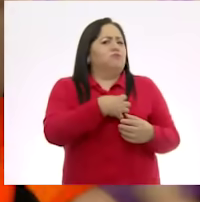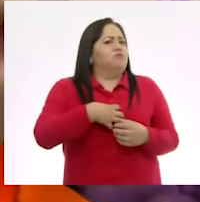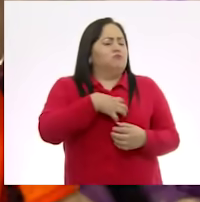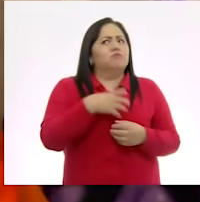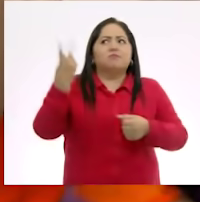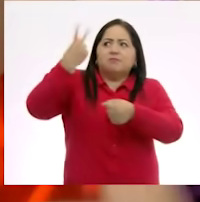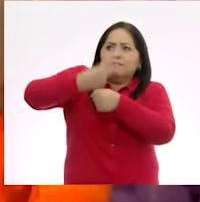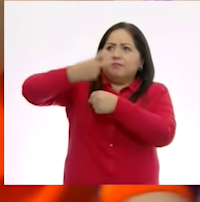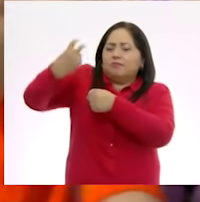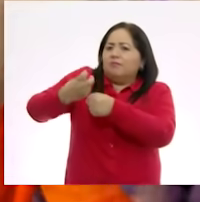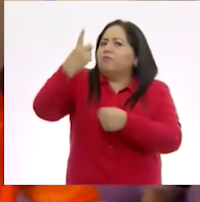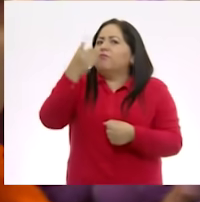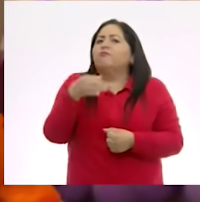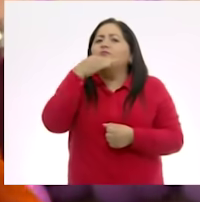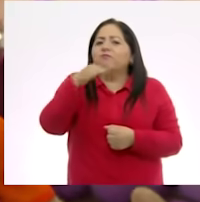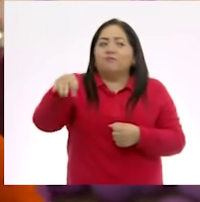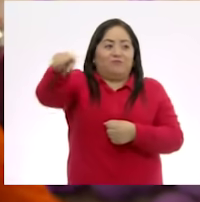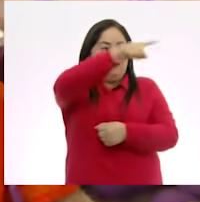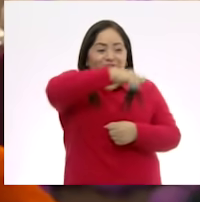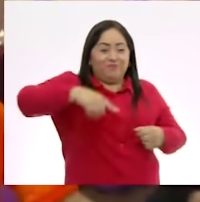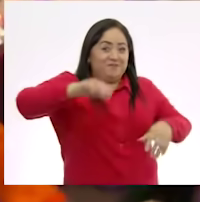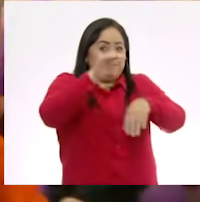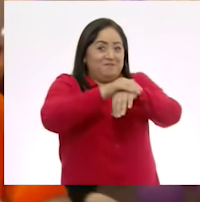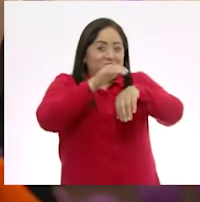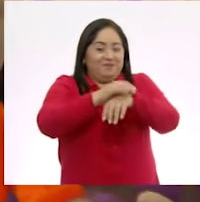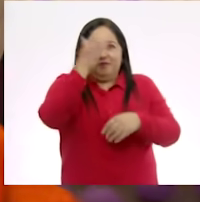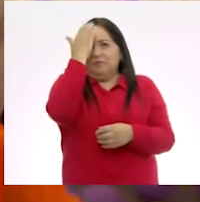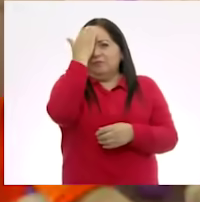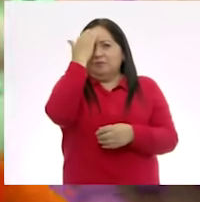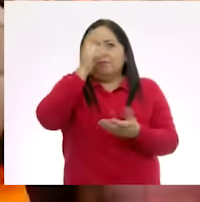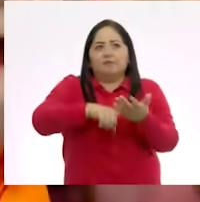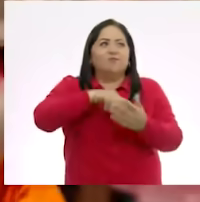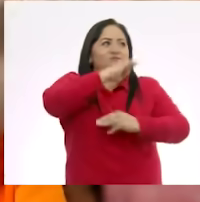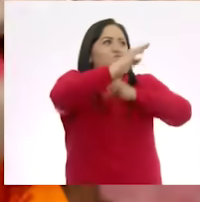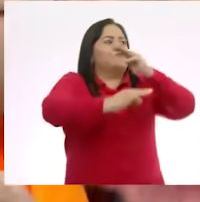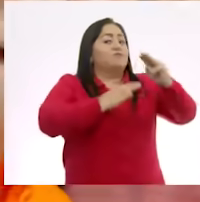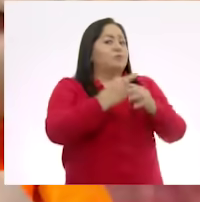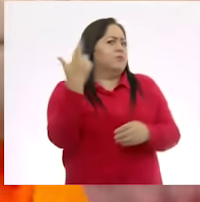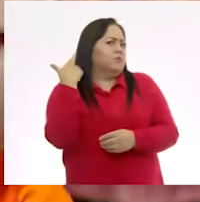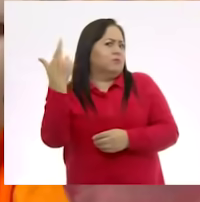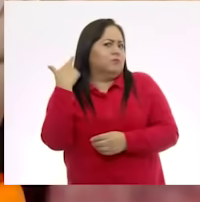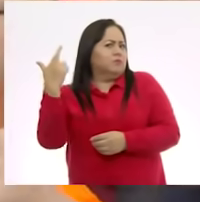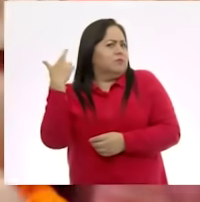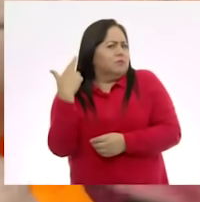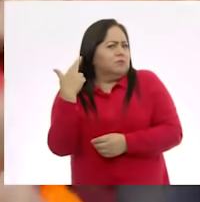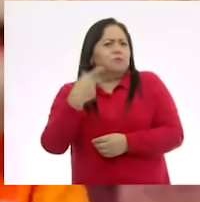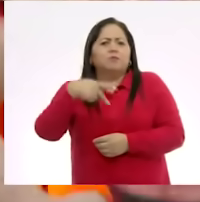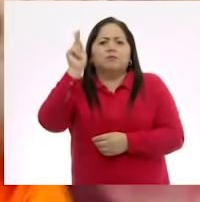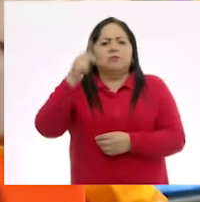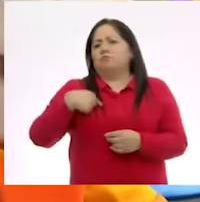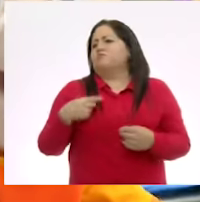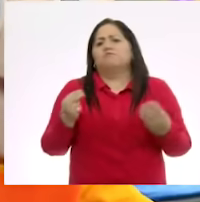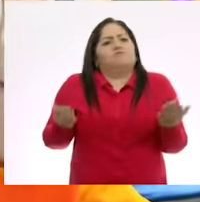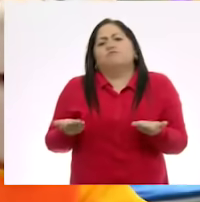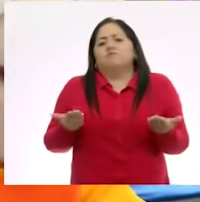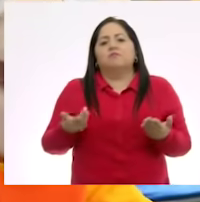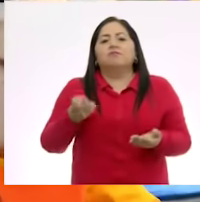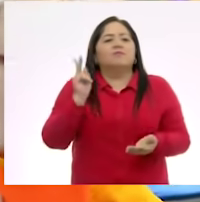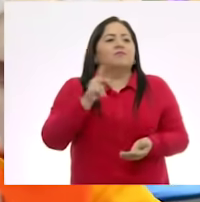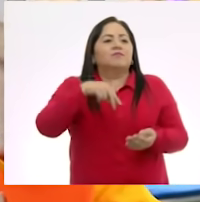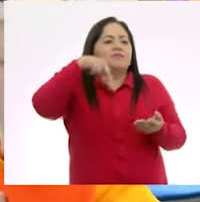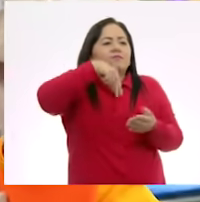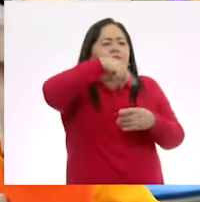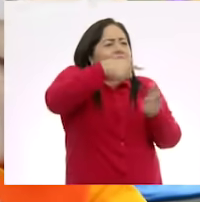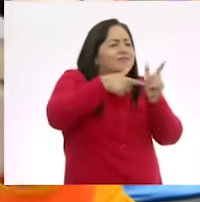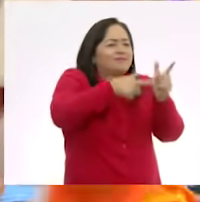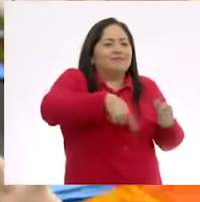Me invitaron a una fiesta con todos los amigos que conozco en el planeta. La música sonaba, pero no soy bailarín. Y pasamos sin